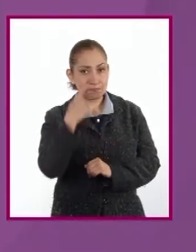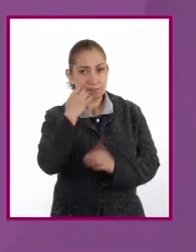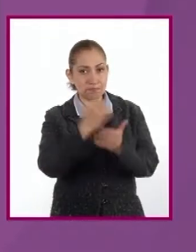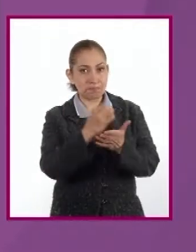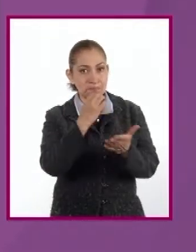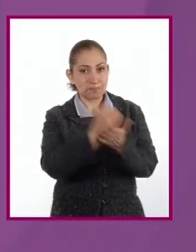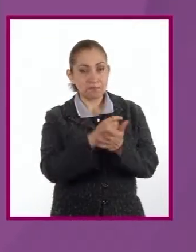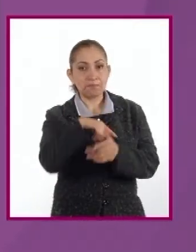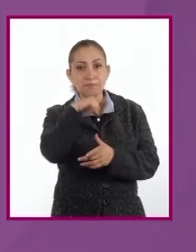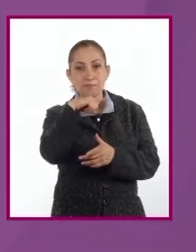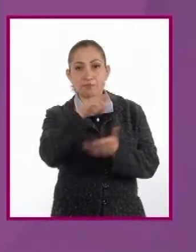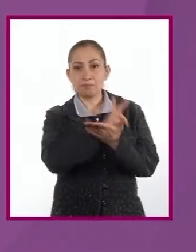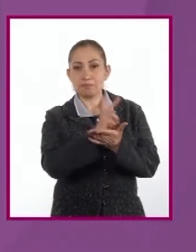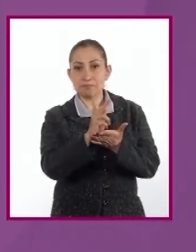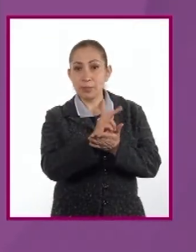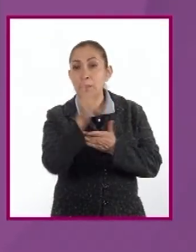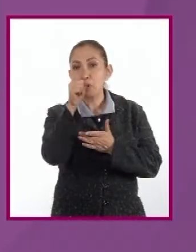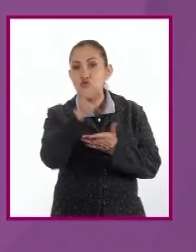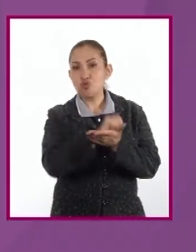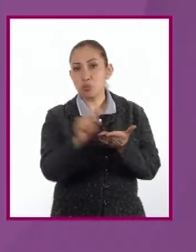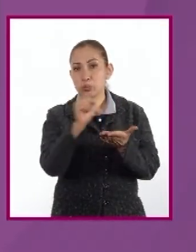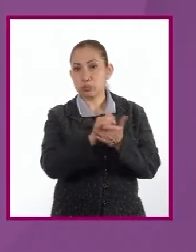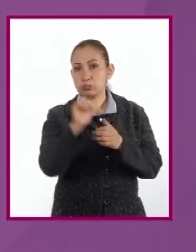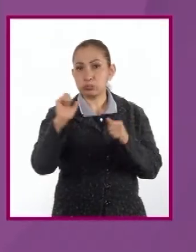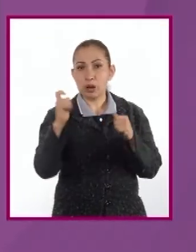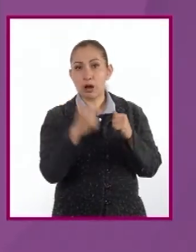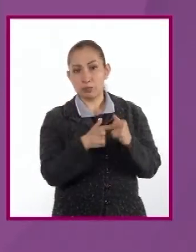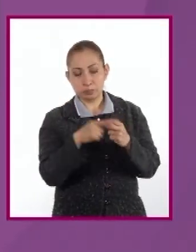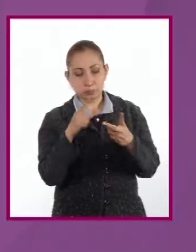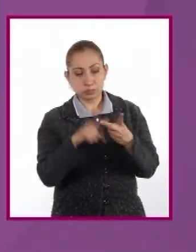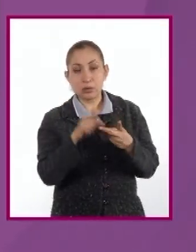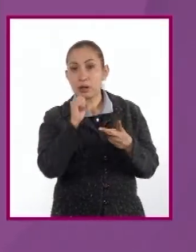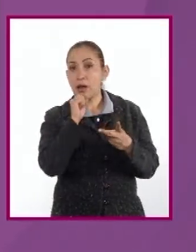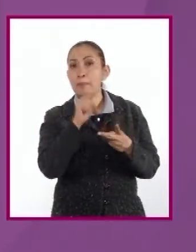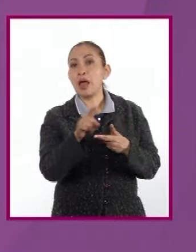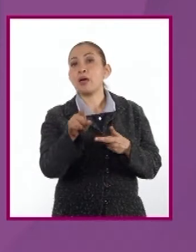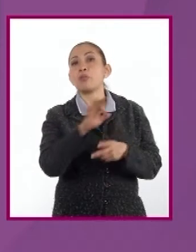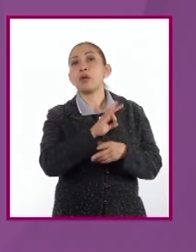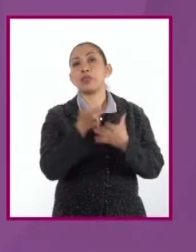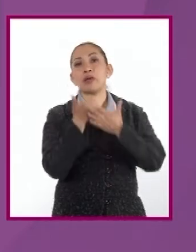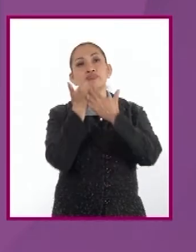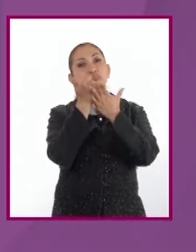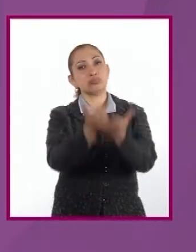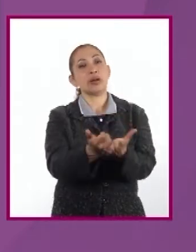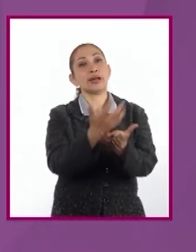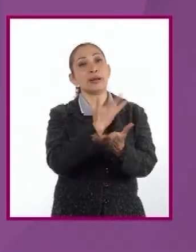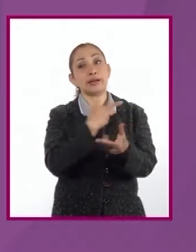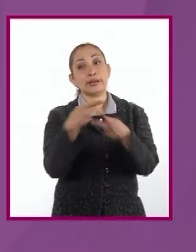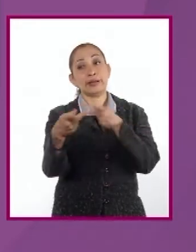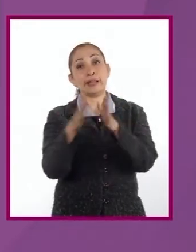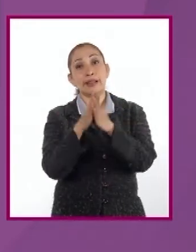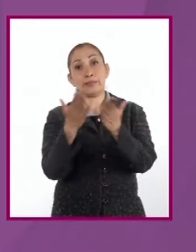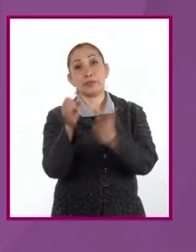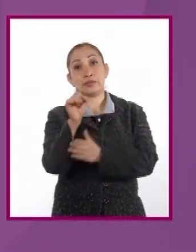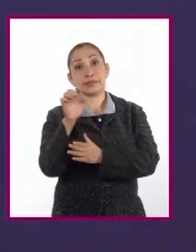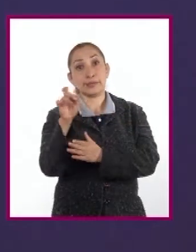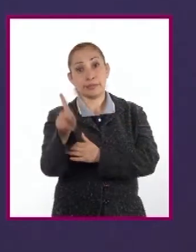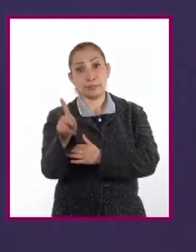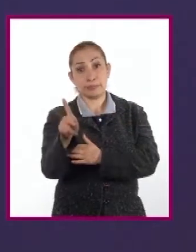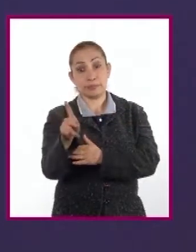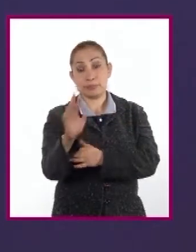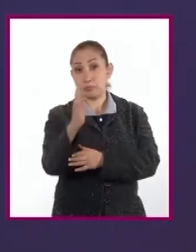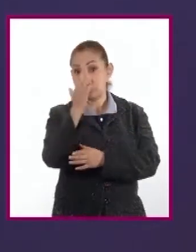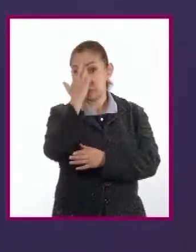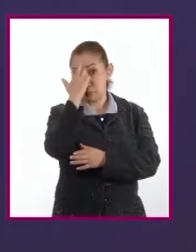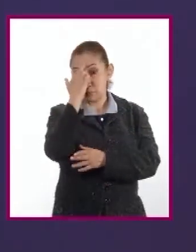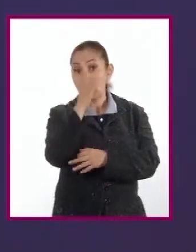cuaderno, lápiz o pluma para que puedan tomar notas. También podrá ayudarles tener a la mano su libro de texto.